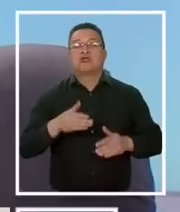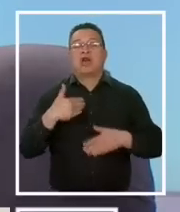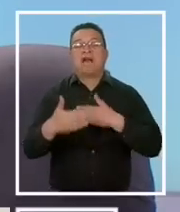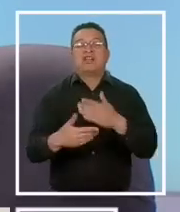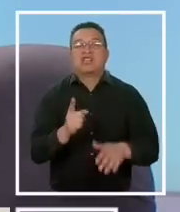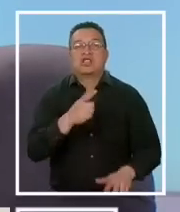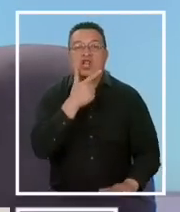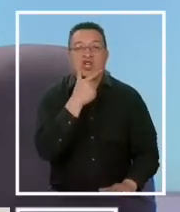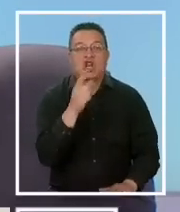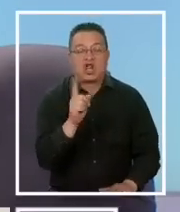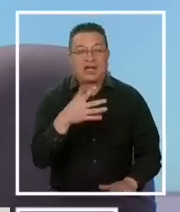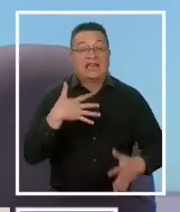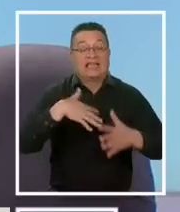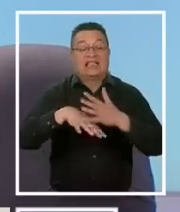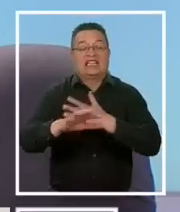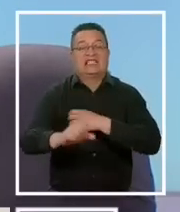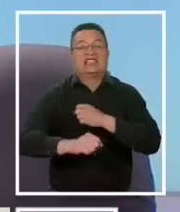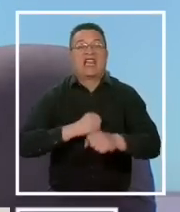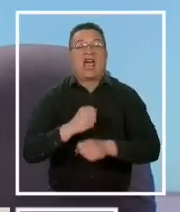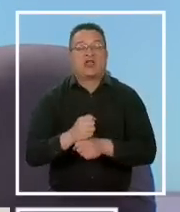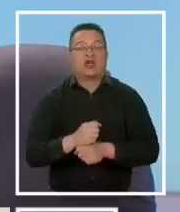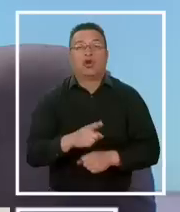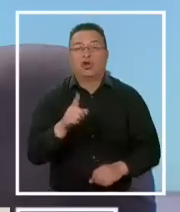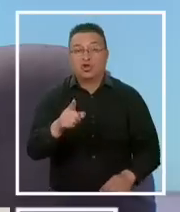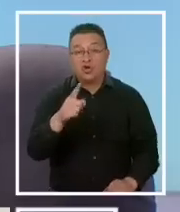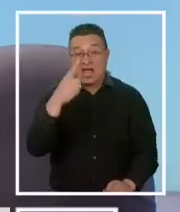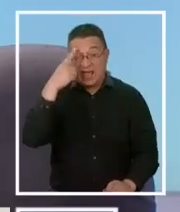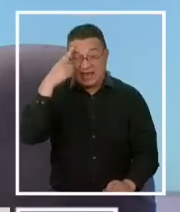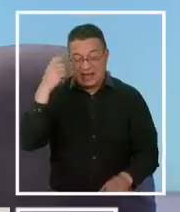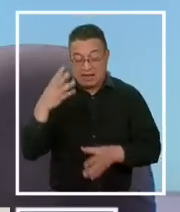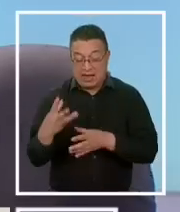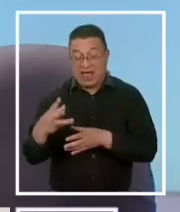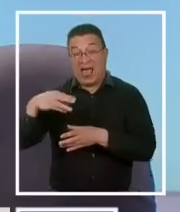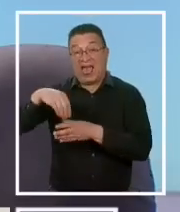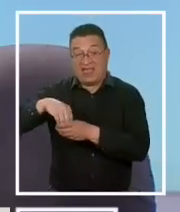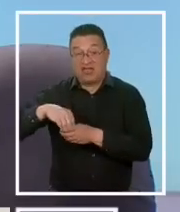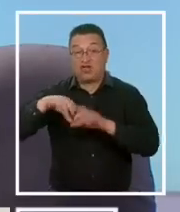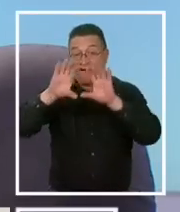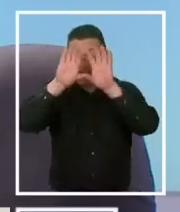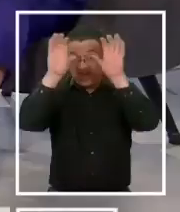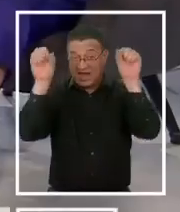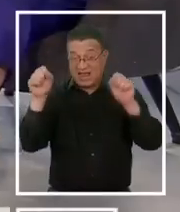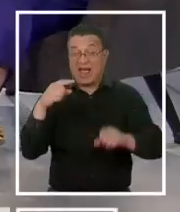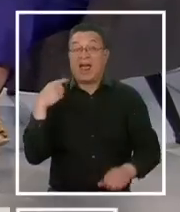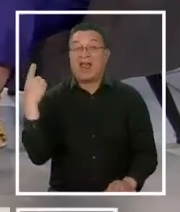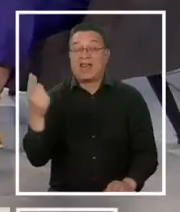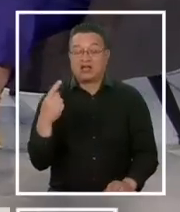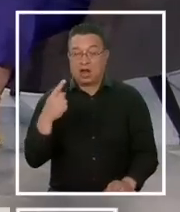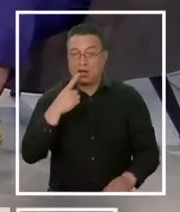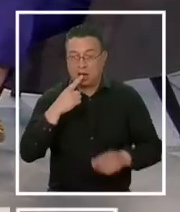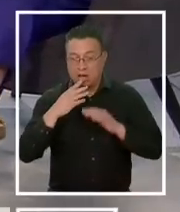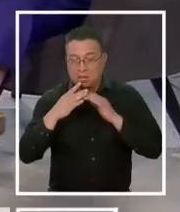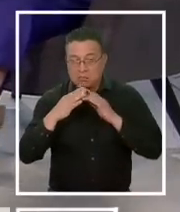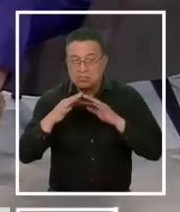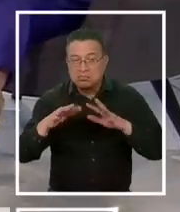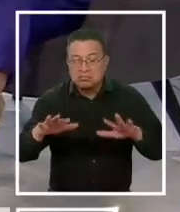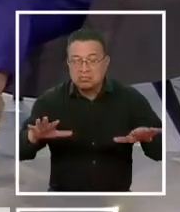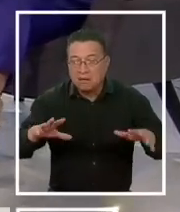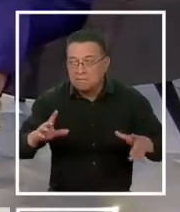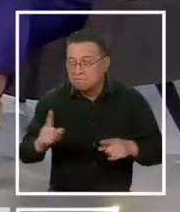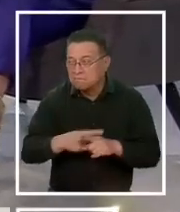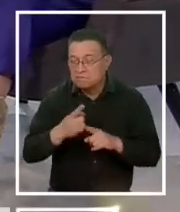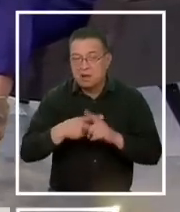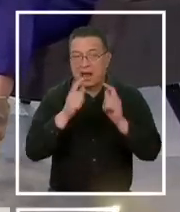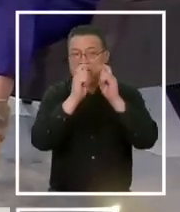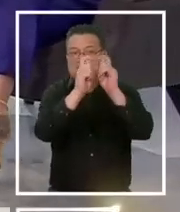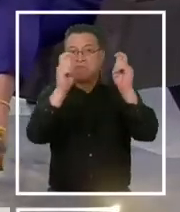cierto en los últimos 15 años cree que fue desde dentro de la fiscalía nacional que esta especie de